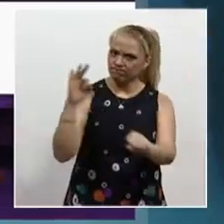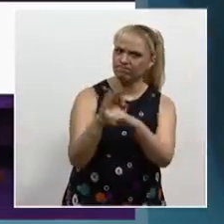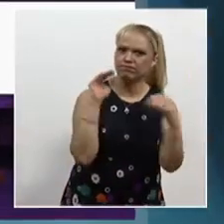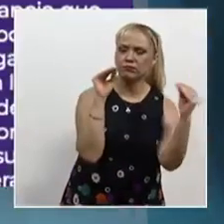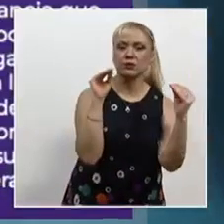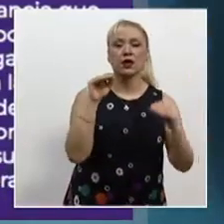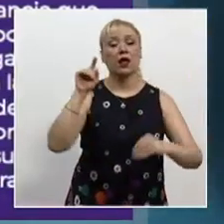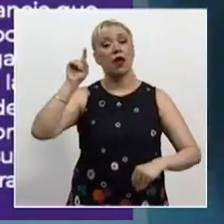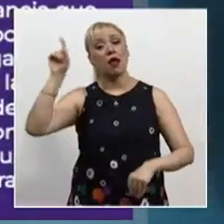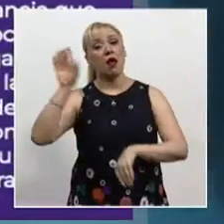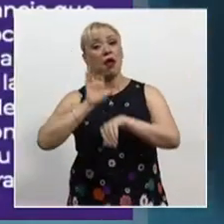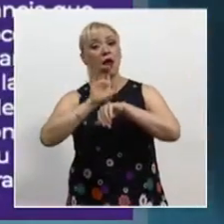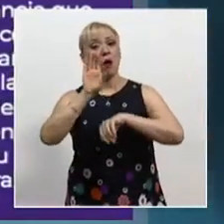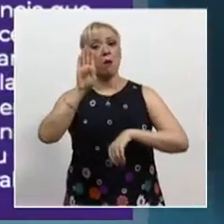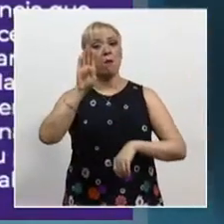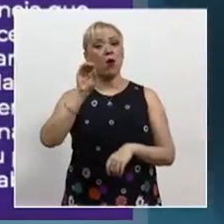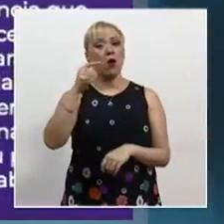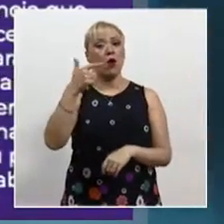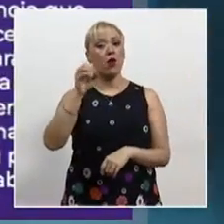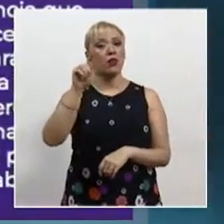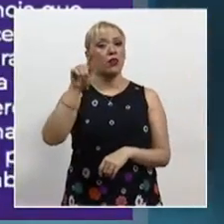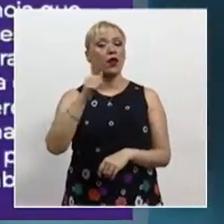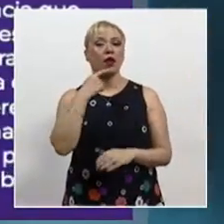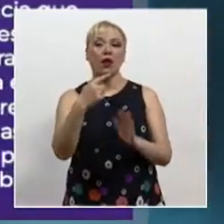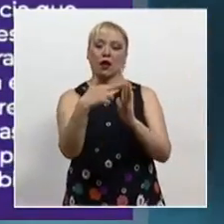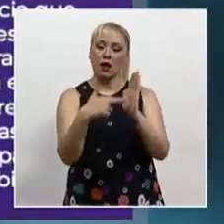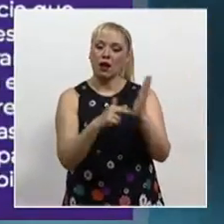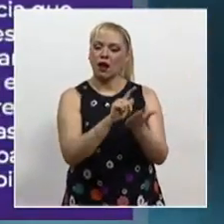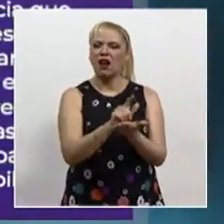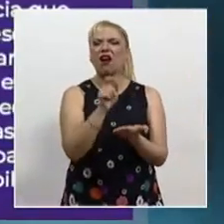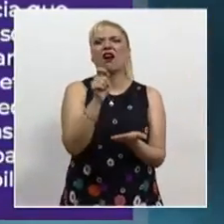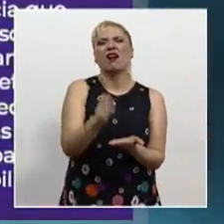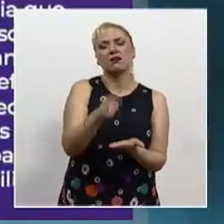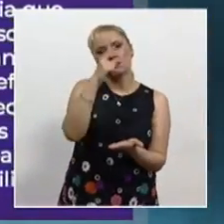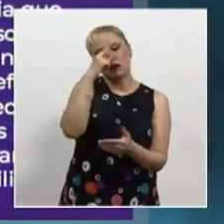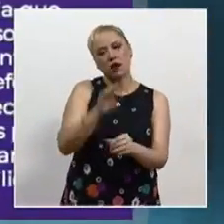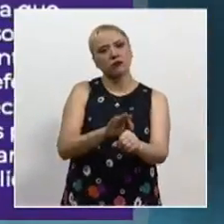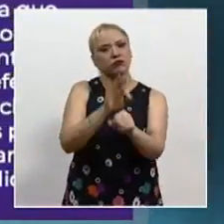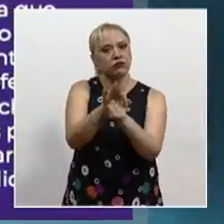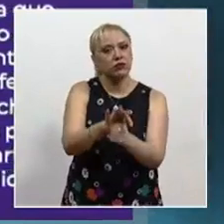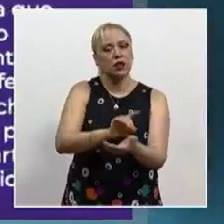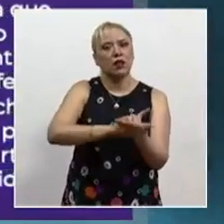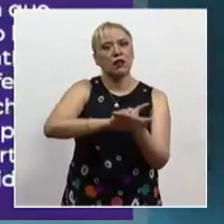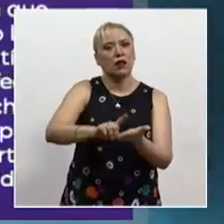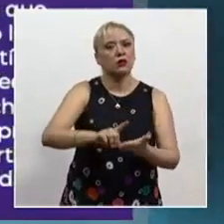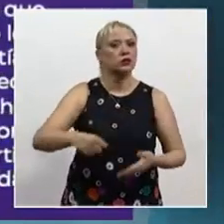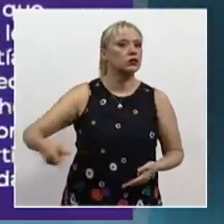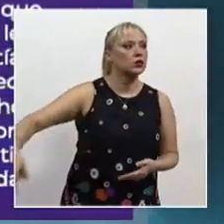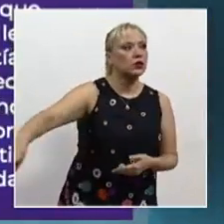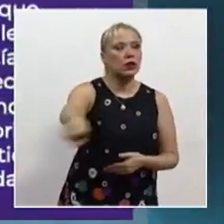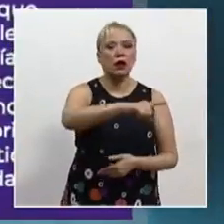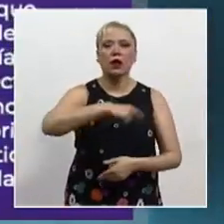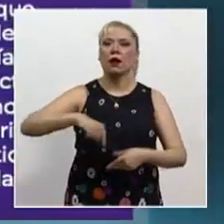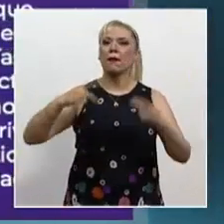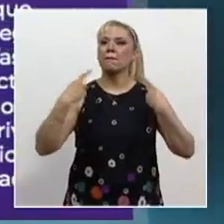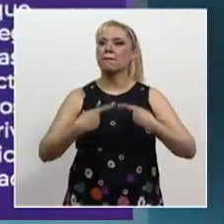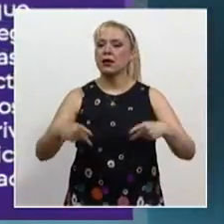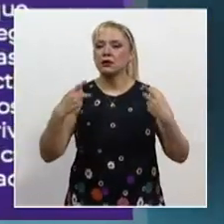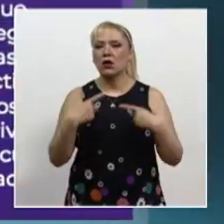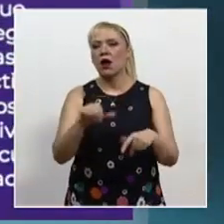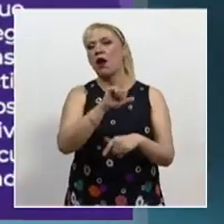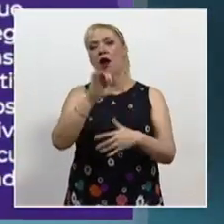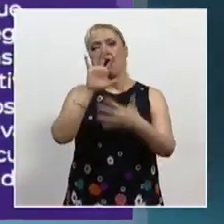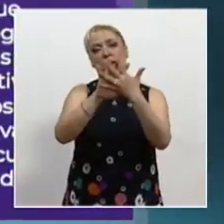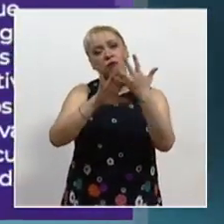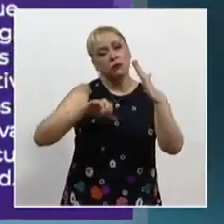tiene el debido proceso legal y sus principios y garantías fundamentales en la efectiva protección de los derechos de las familias de personas privadas